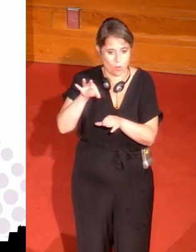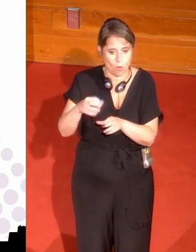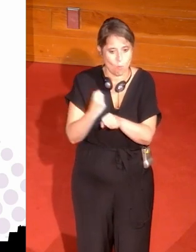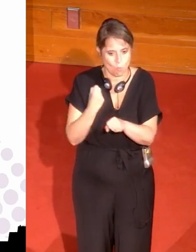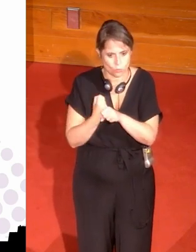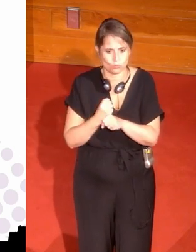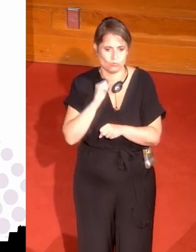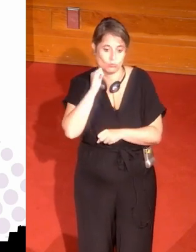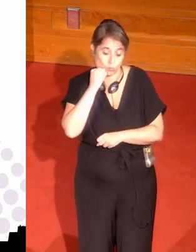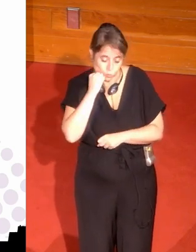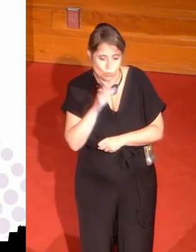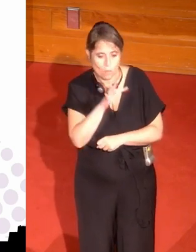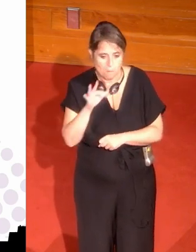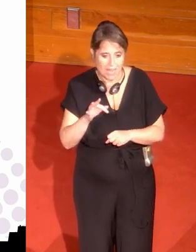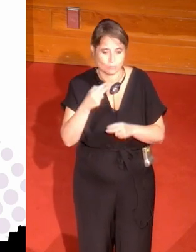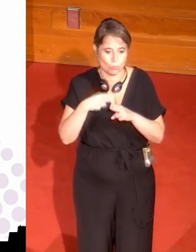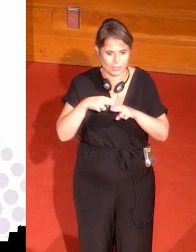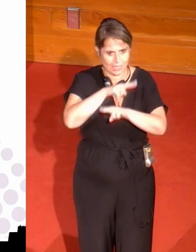y de la